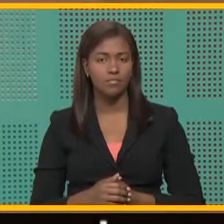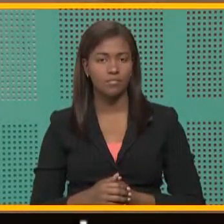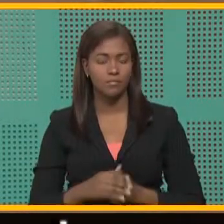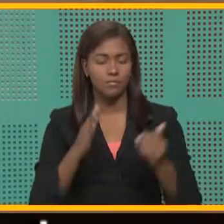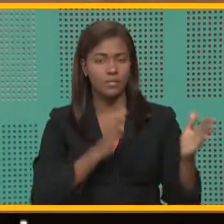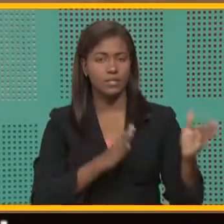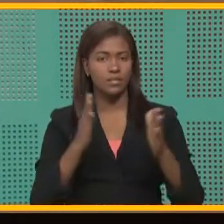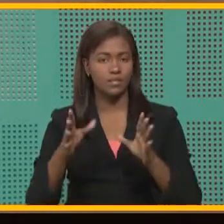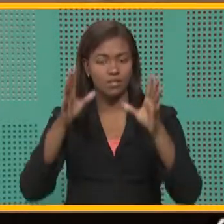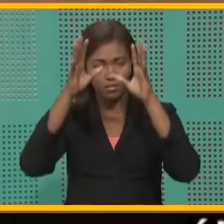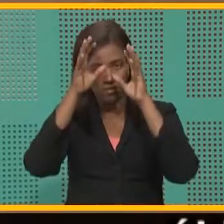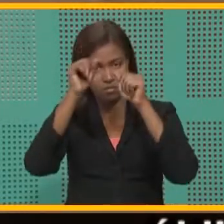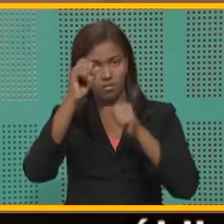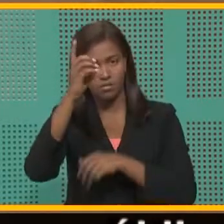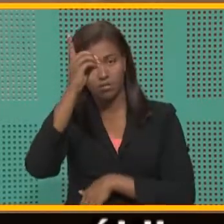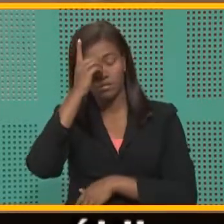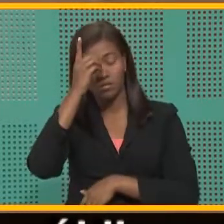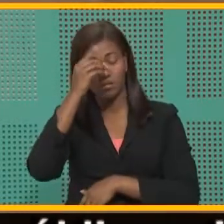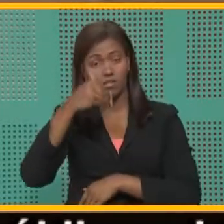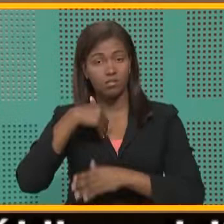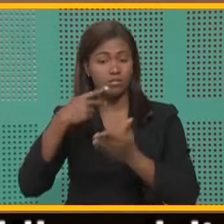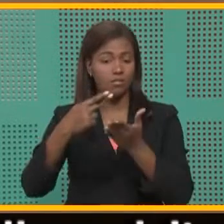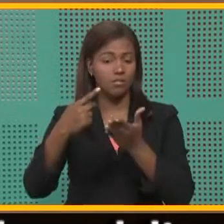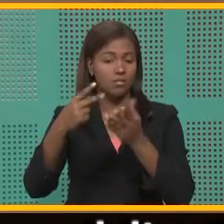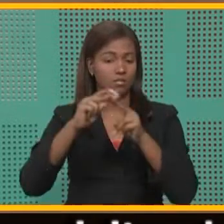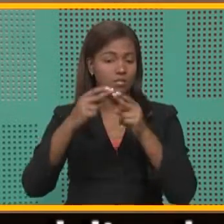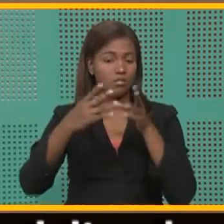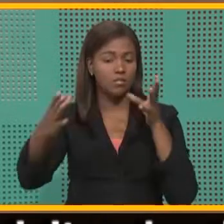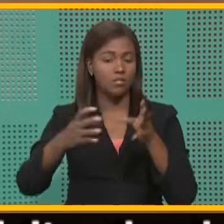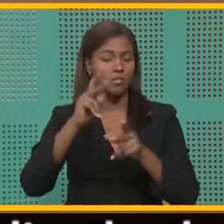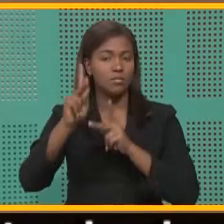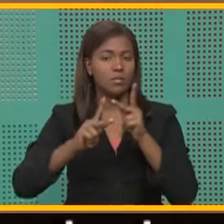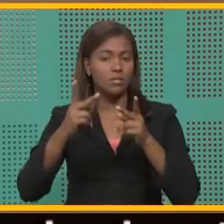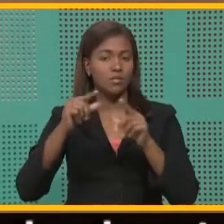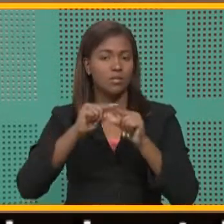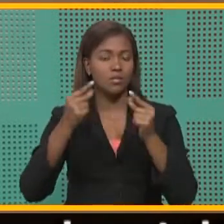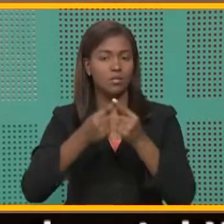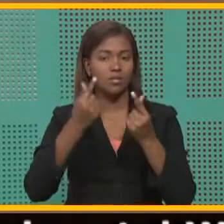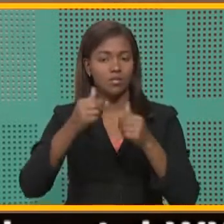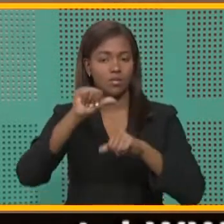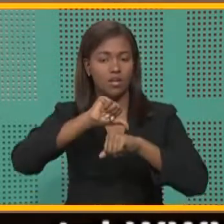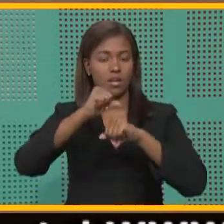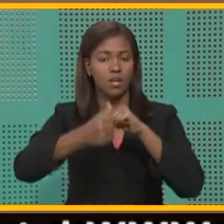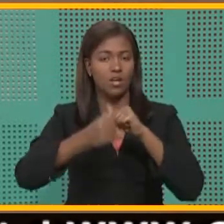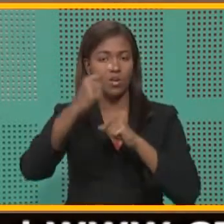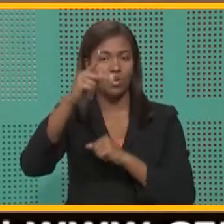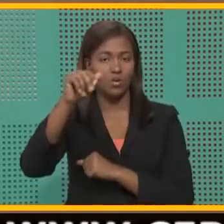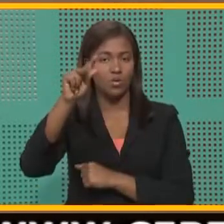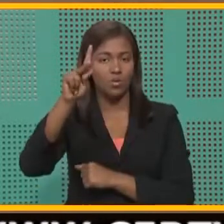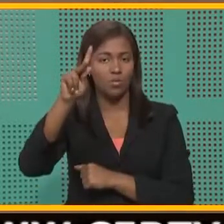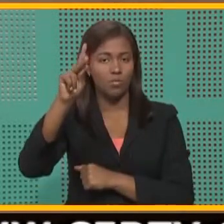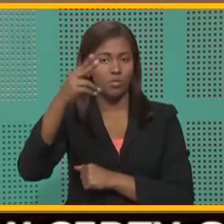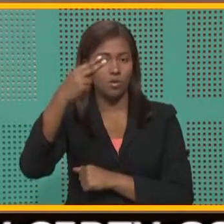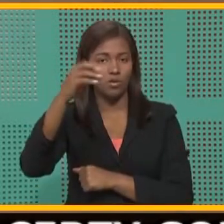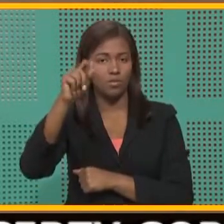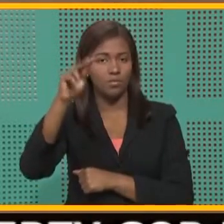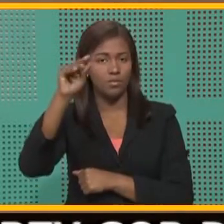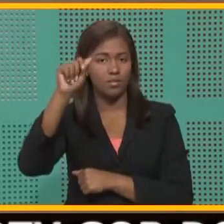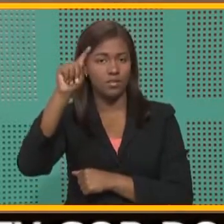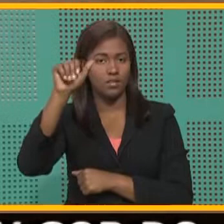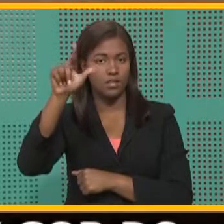En otro orden, el presidente Danilo Medina sostuvo una reunión con ejecutivos del grupo Agora, Grupo Hilton y Trust Hospital,